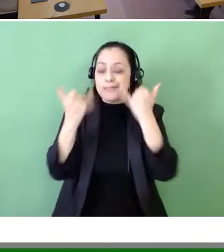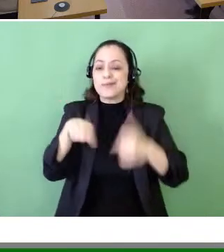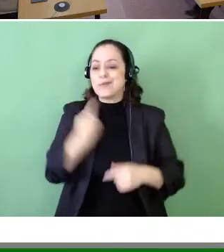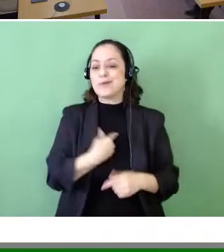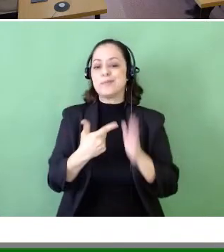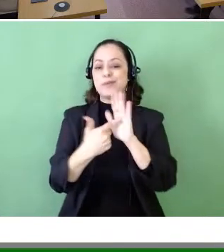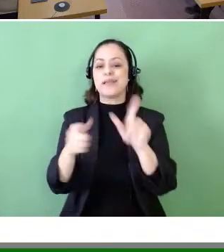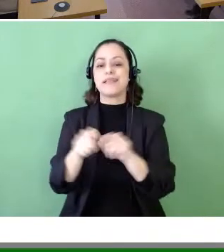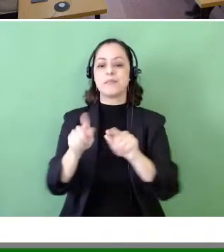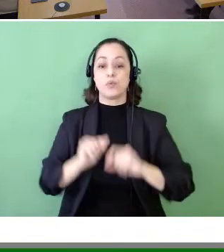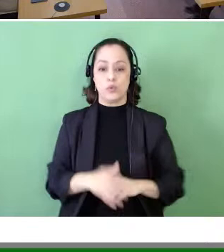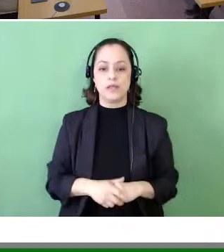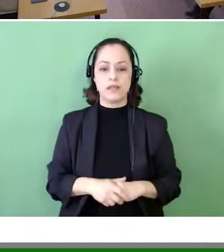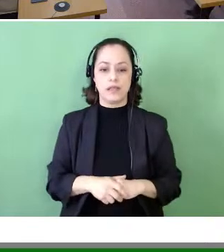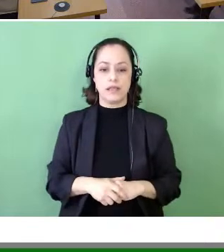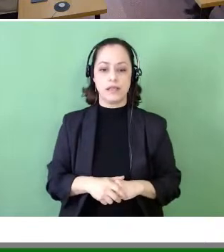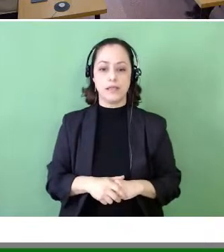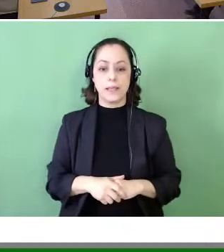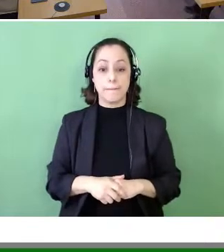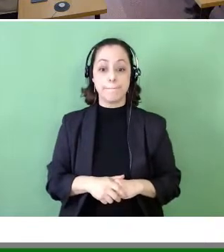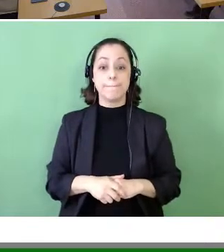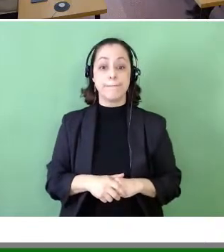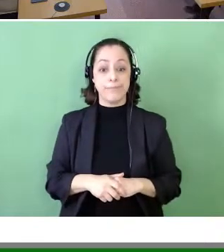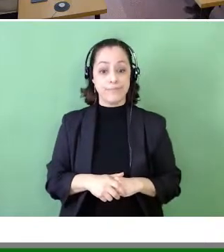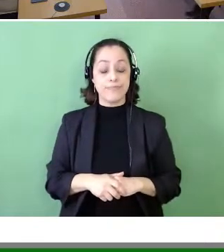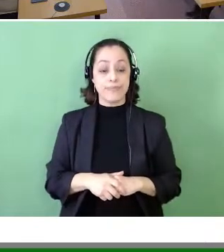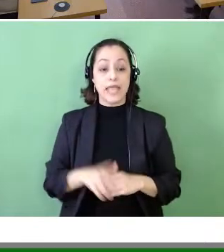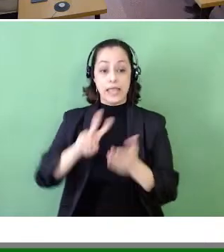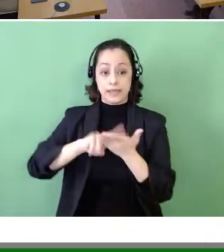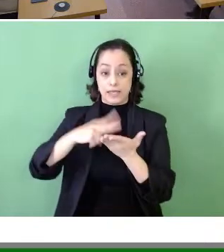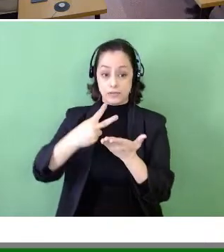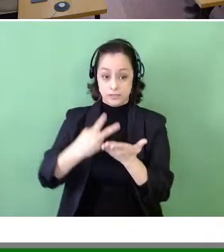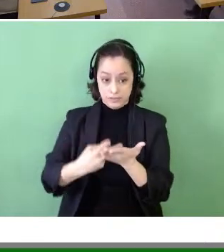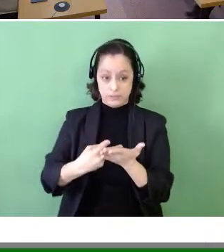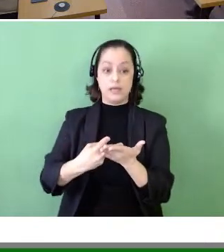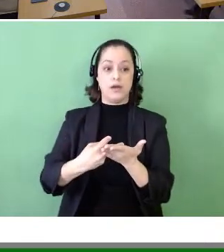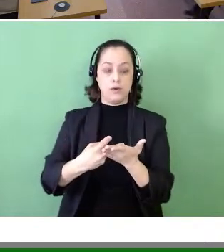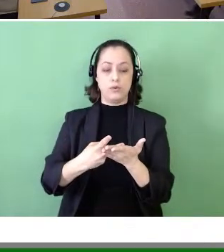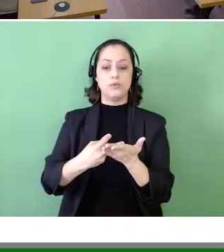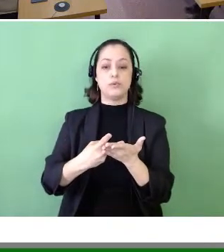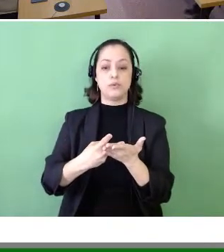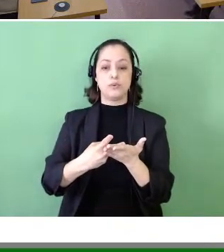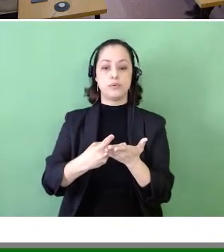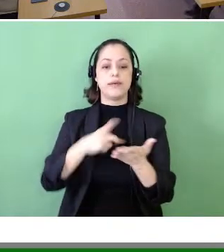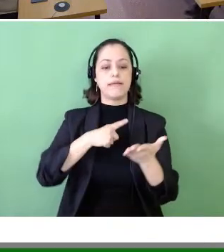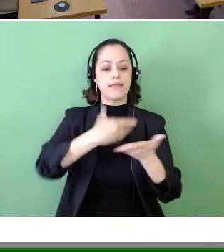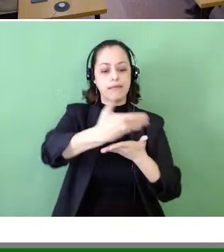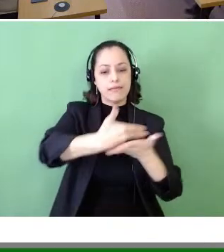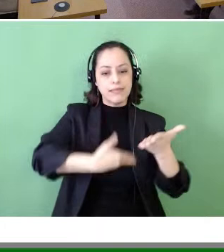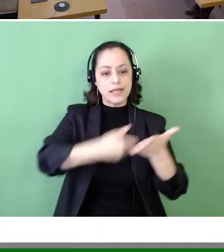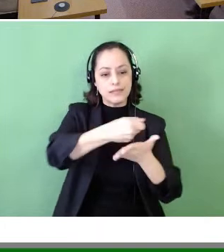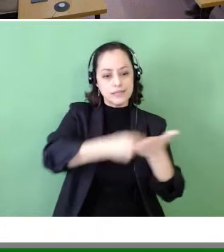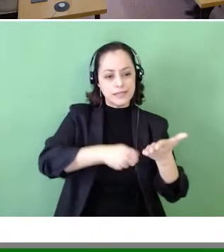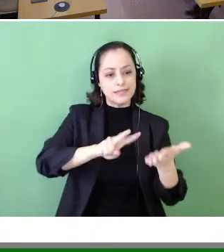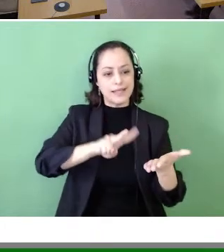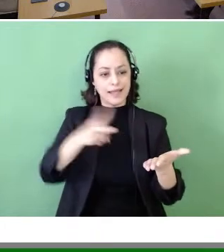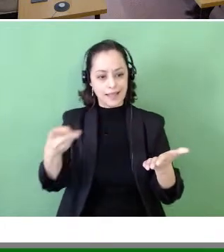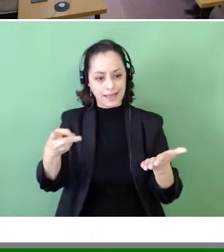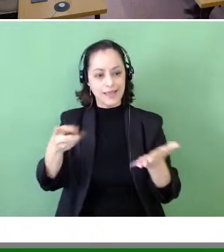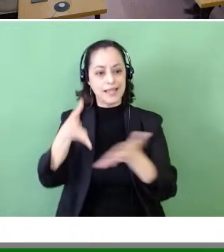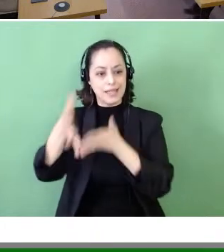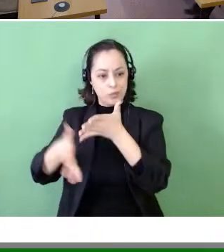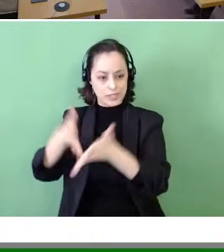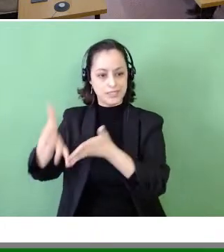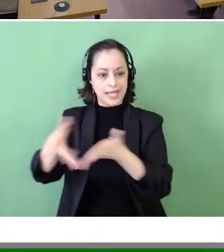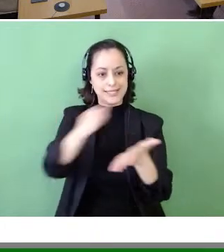de traducciones para escrita de lengua de signos, porque es algo que está así en un poco de crecimiento, en